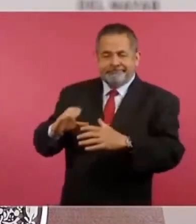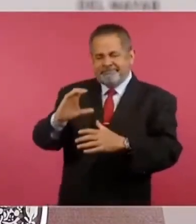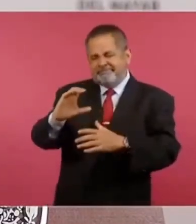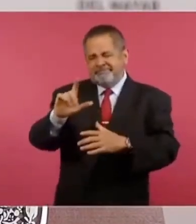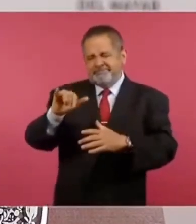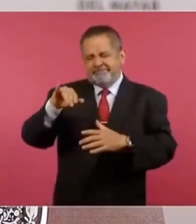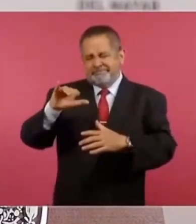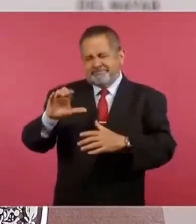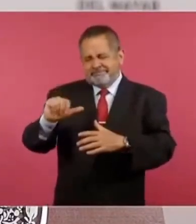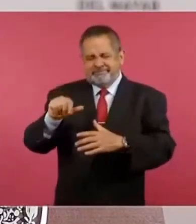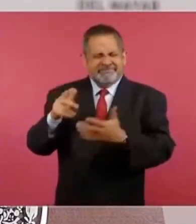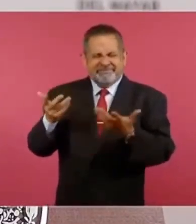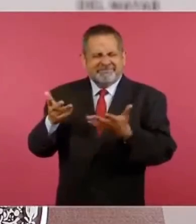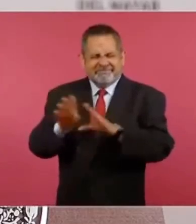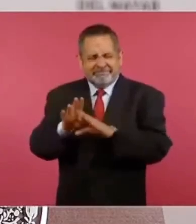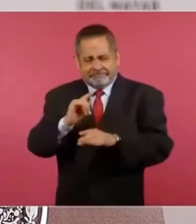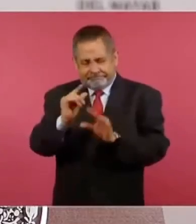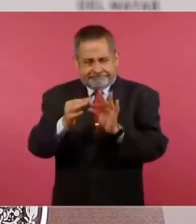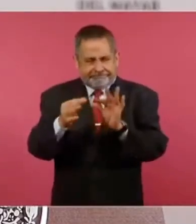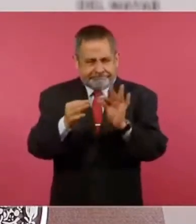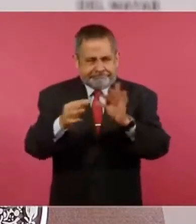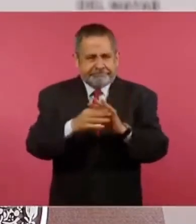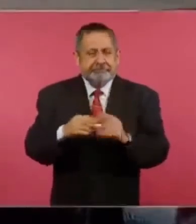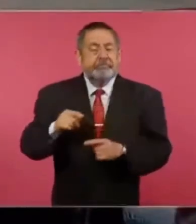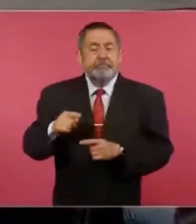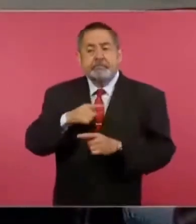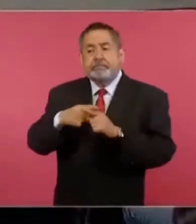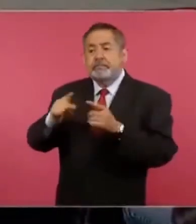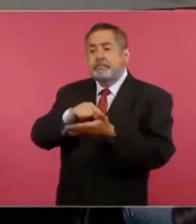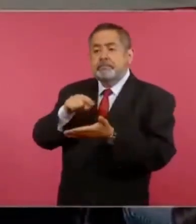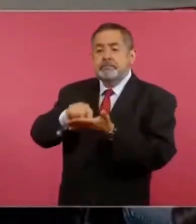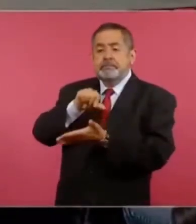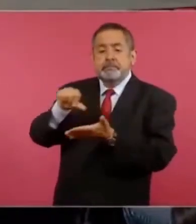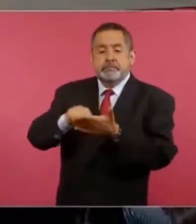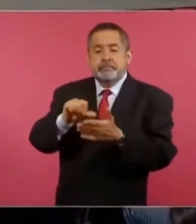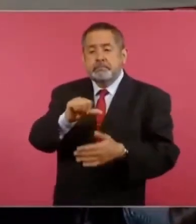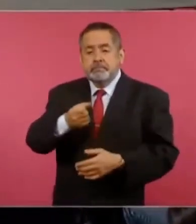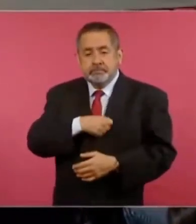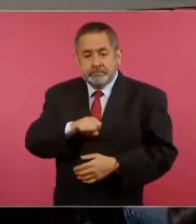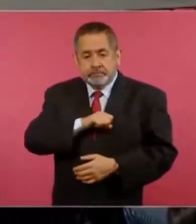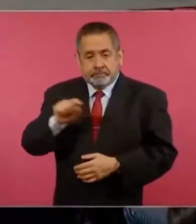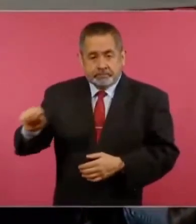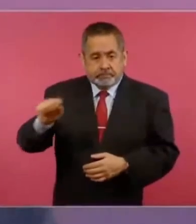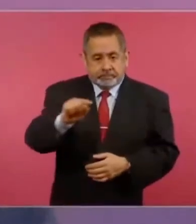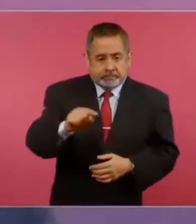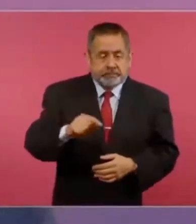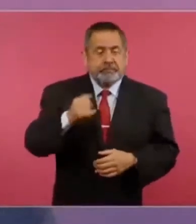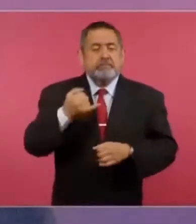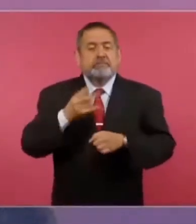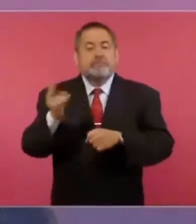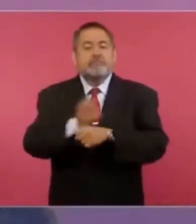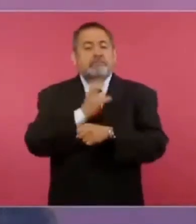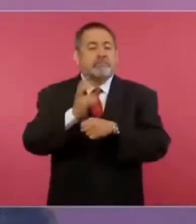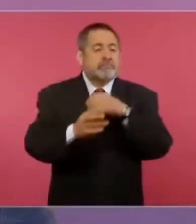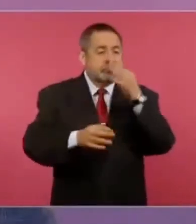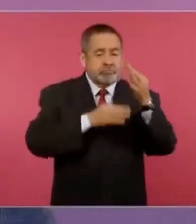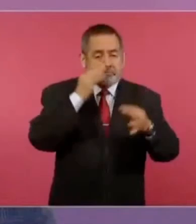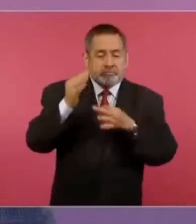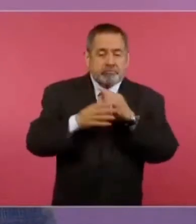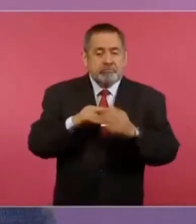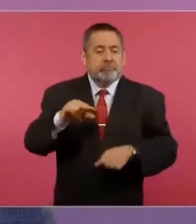del primer nivel de atención o de los centros de salud, para ser más precisos, y la convocatoria de